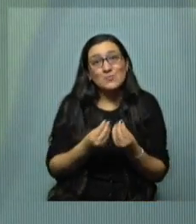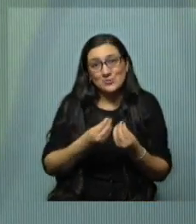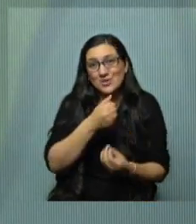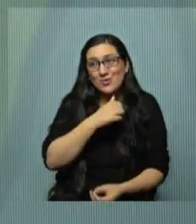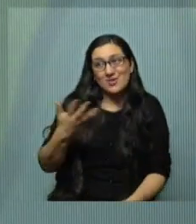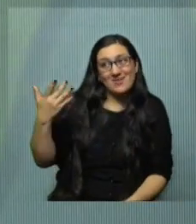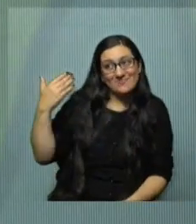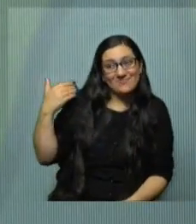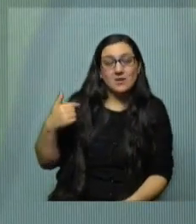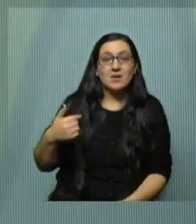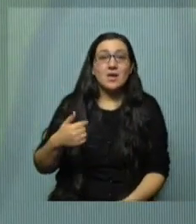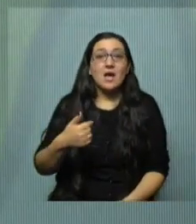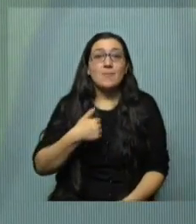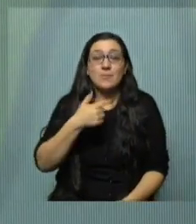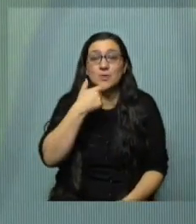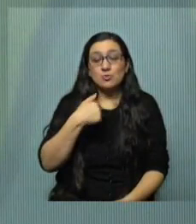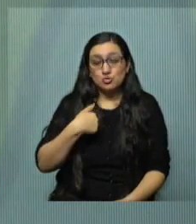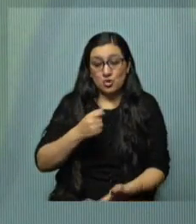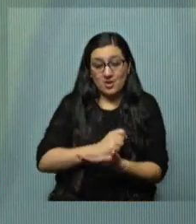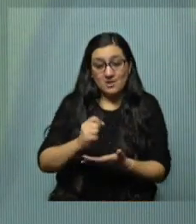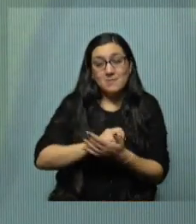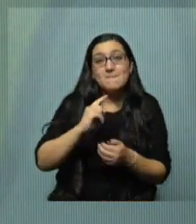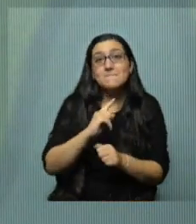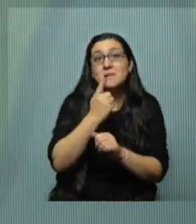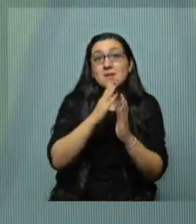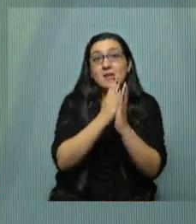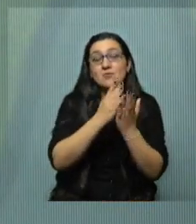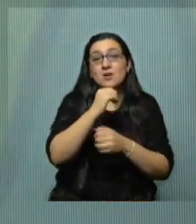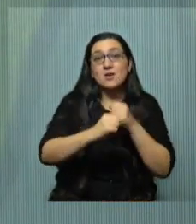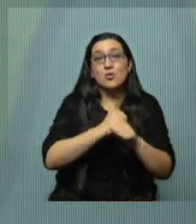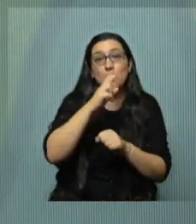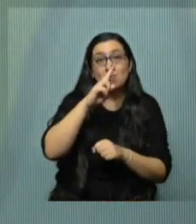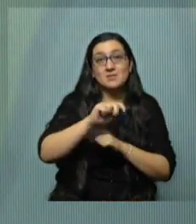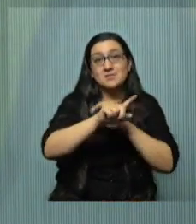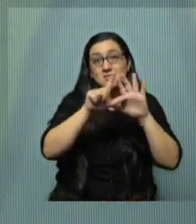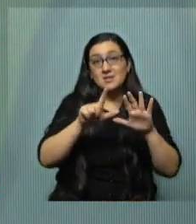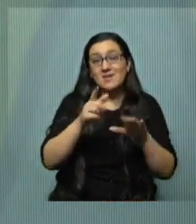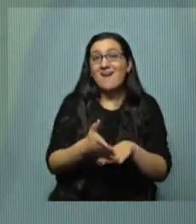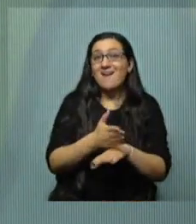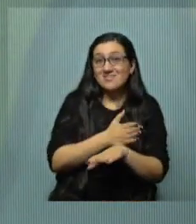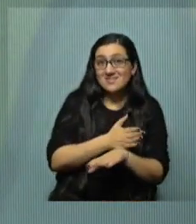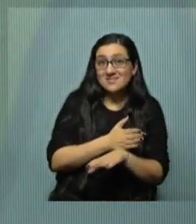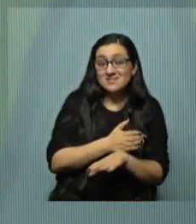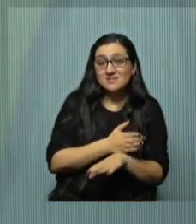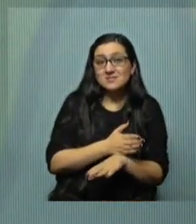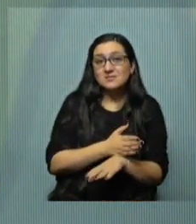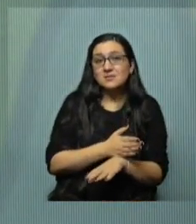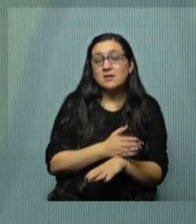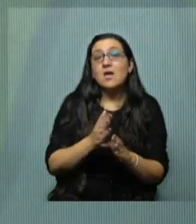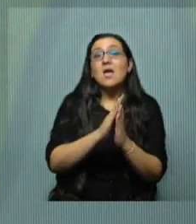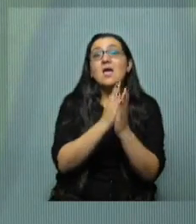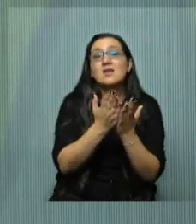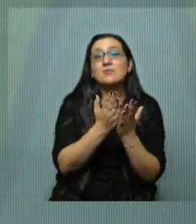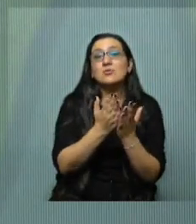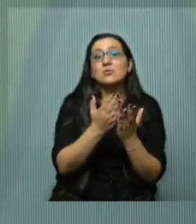ejemplo, a mí me pasó cuando escribí el primer libro de Cuervo de la Celeste de antes, en 2017. Antes de eso, bueno, el libro tiene un